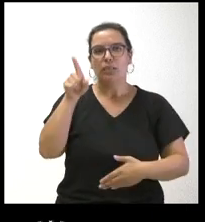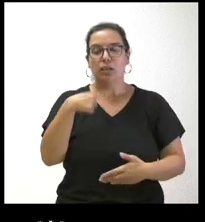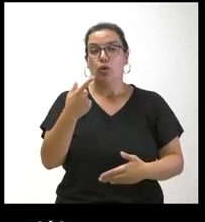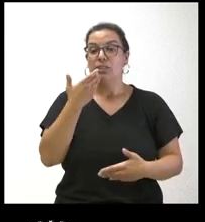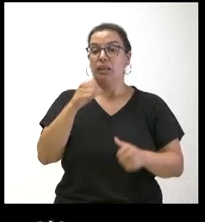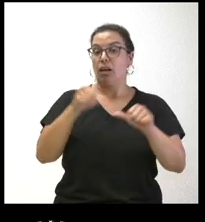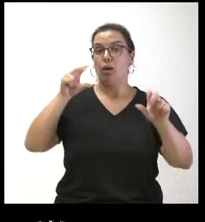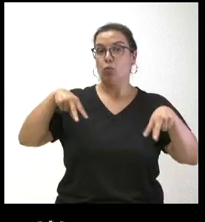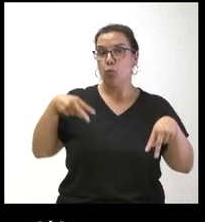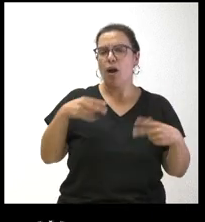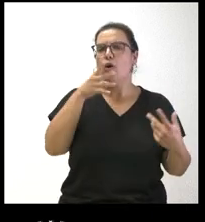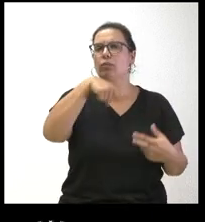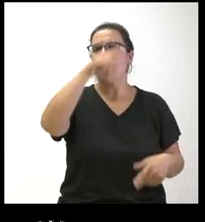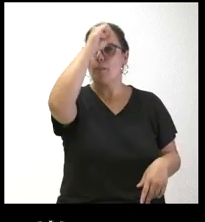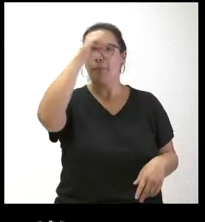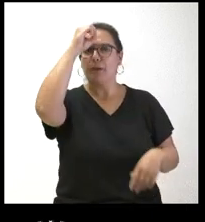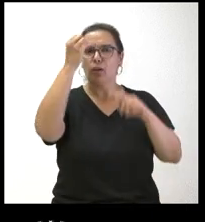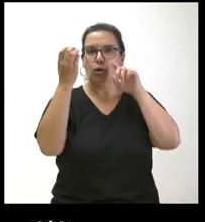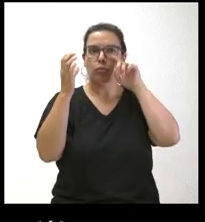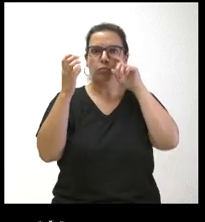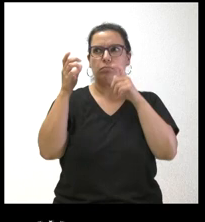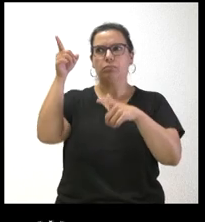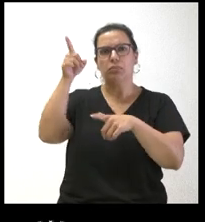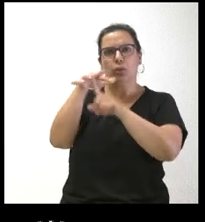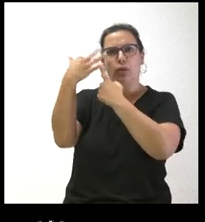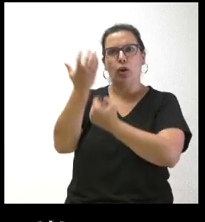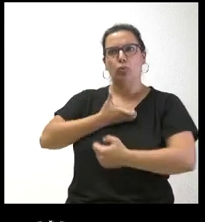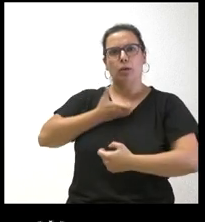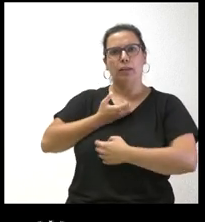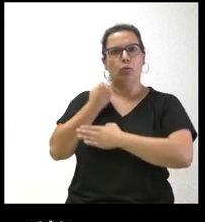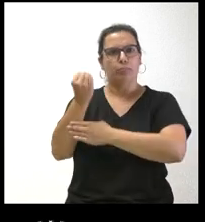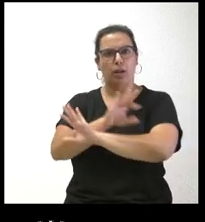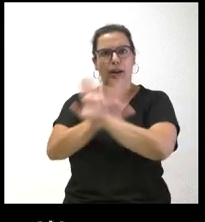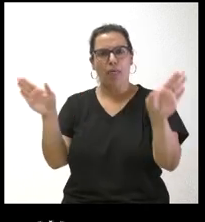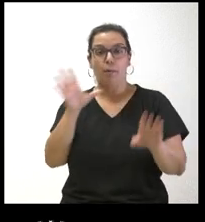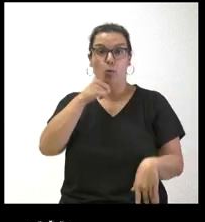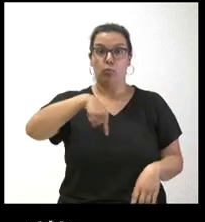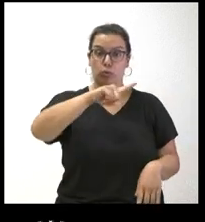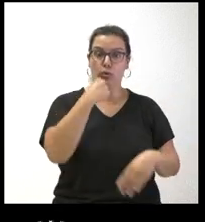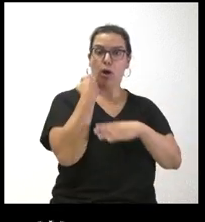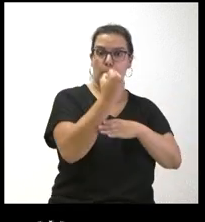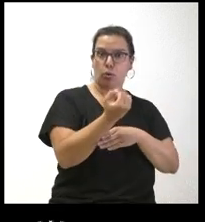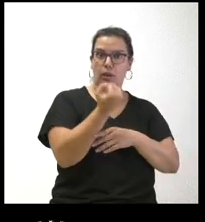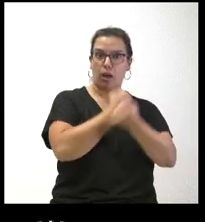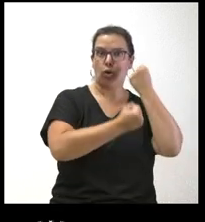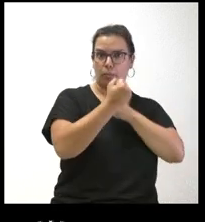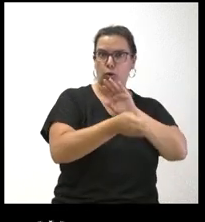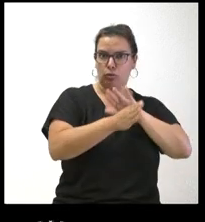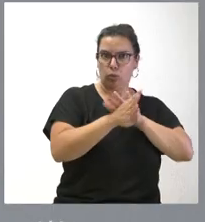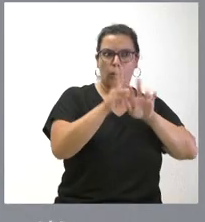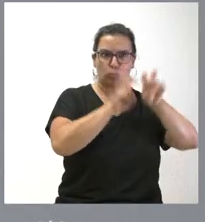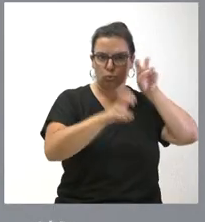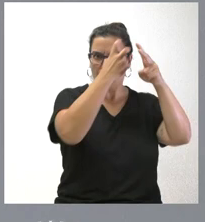que se haya producido esto teniendo en cuenta que ustedes siguen creo apoyando también económicamente no la exhumación de fosas